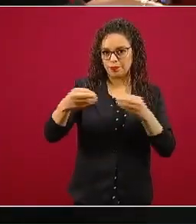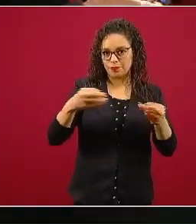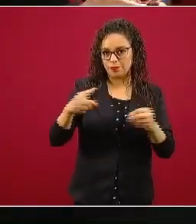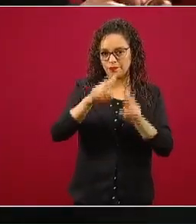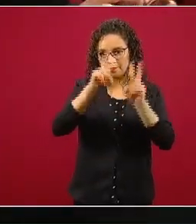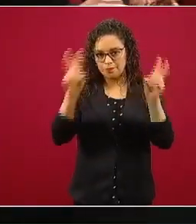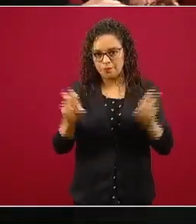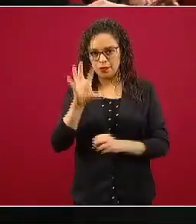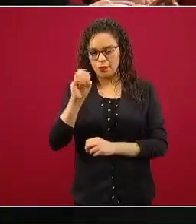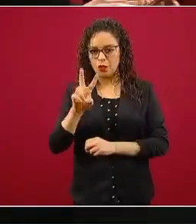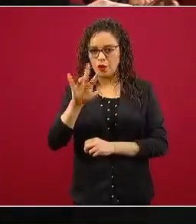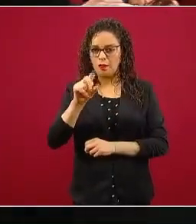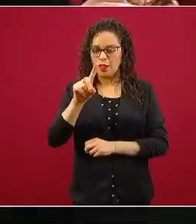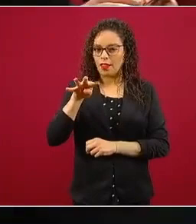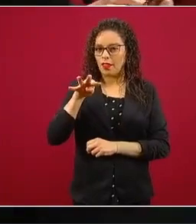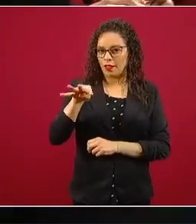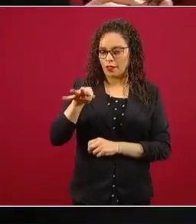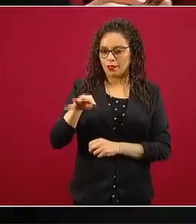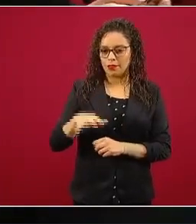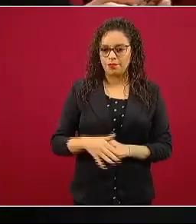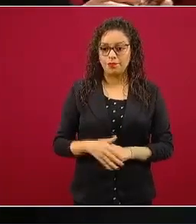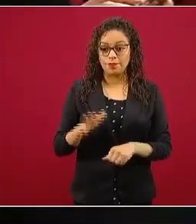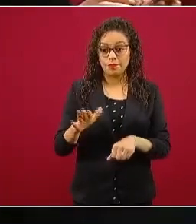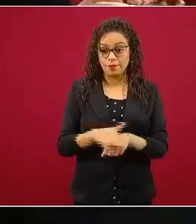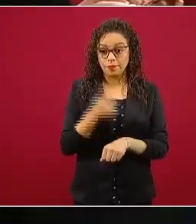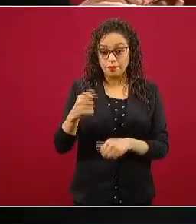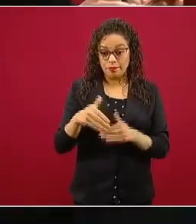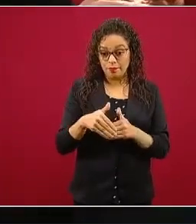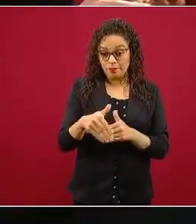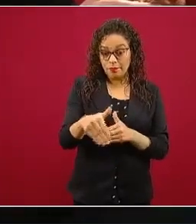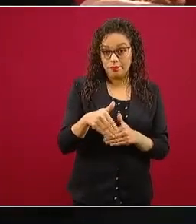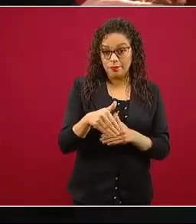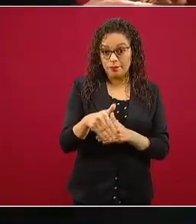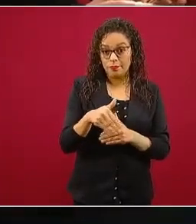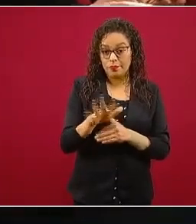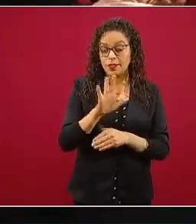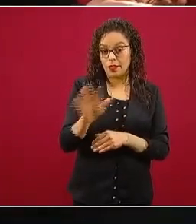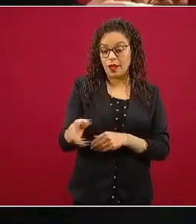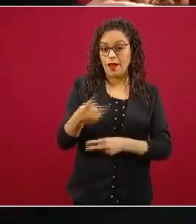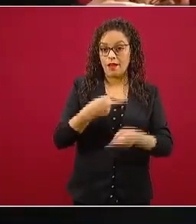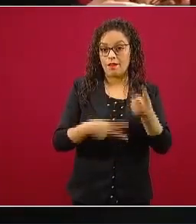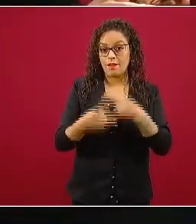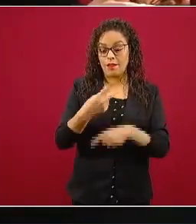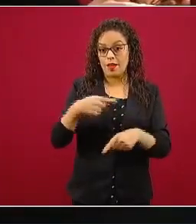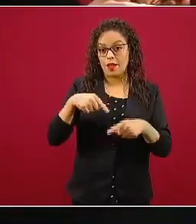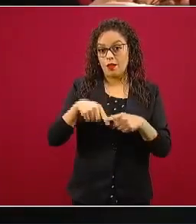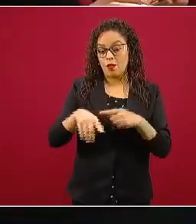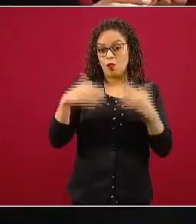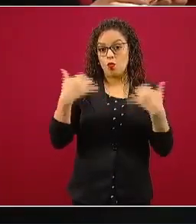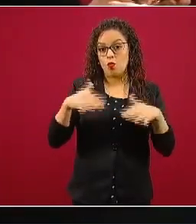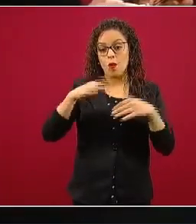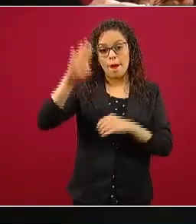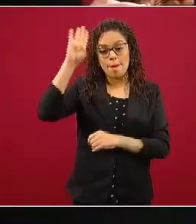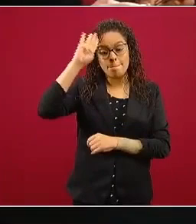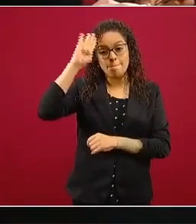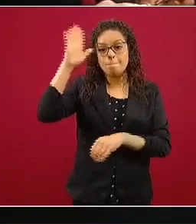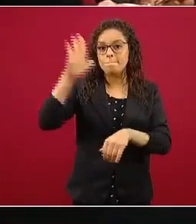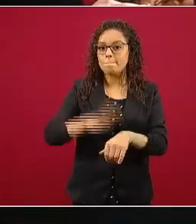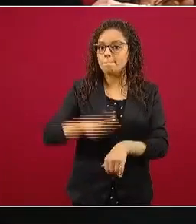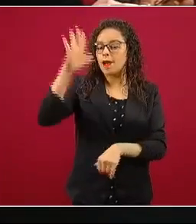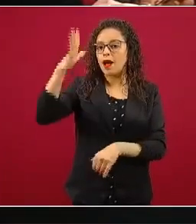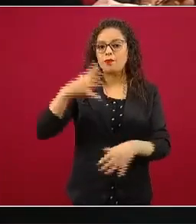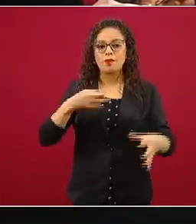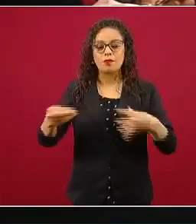estamos prácticamente por iniciar se prevé el pico de contagios. ¿Qué acciones se van